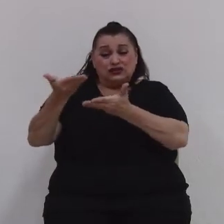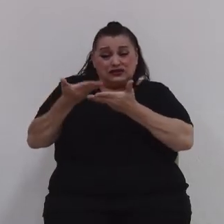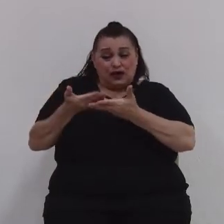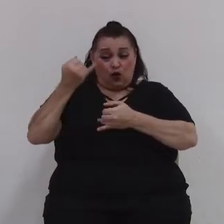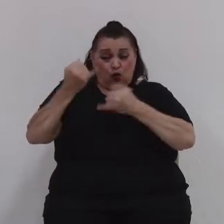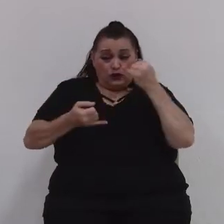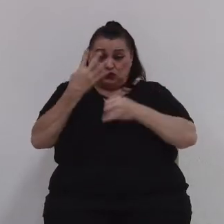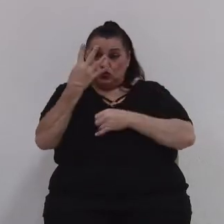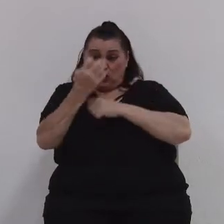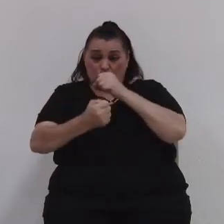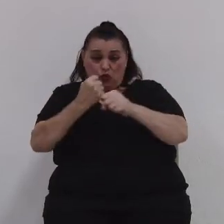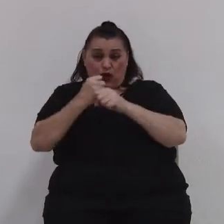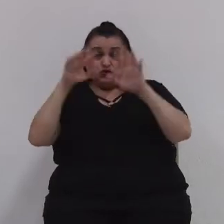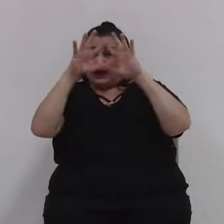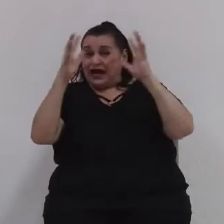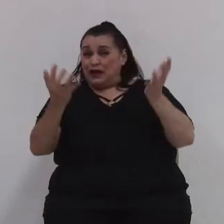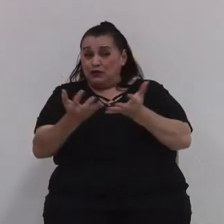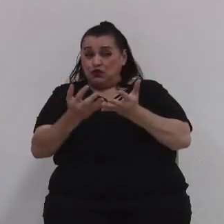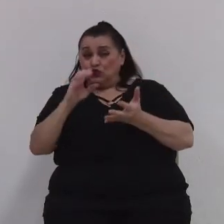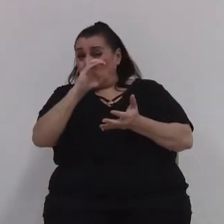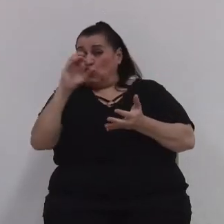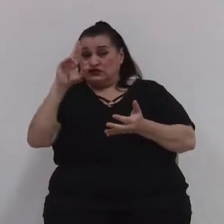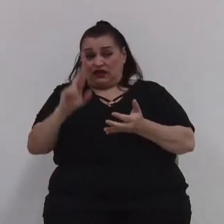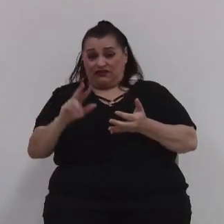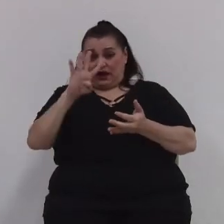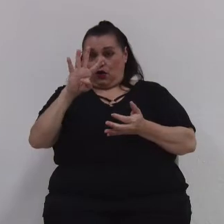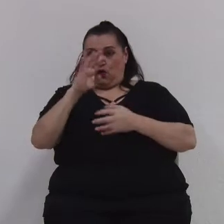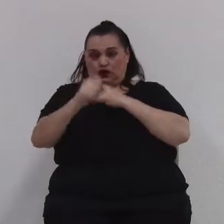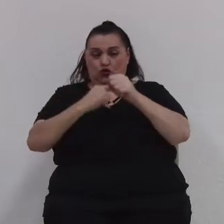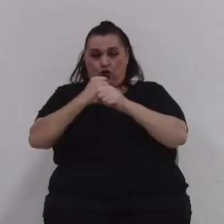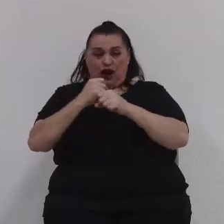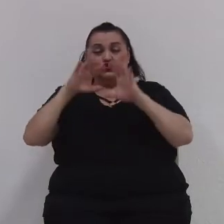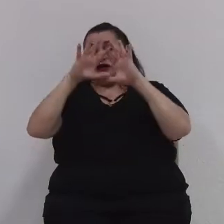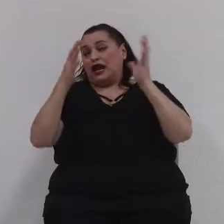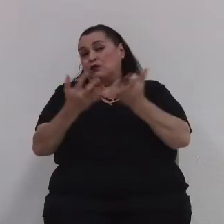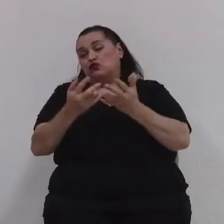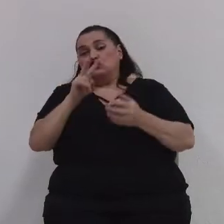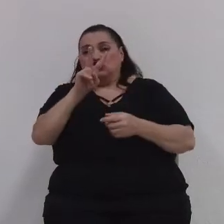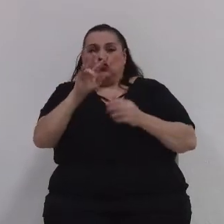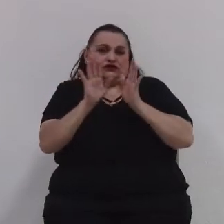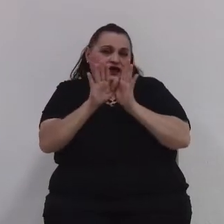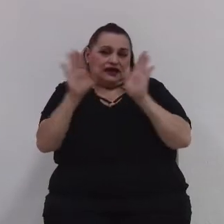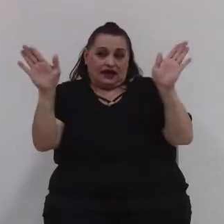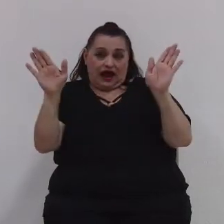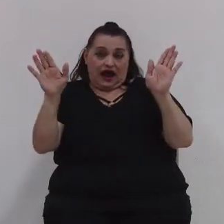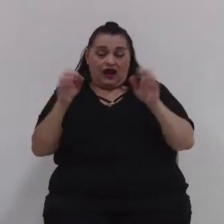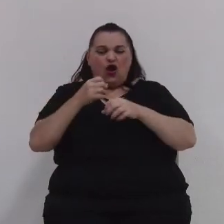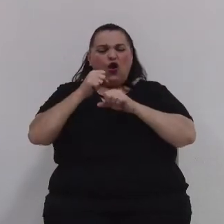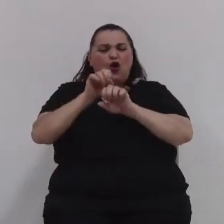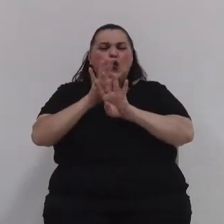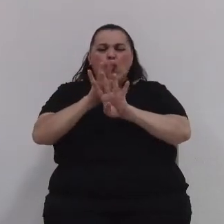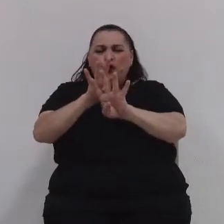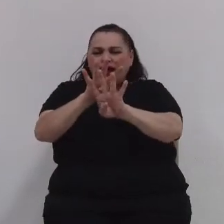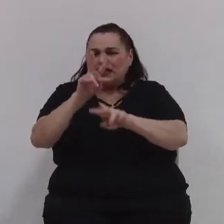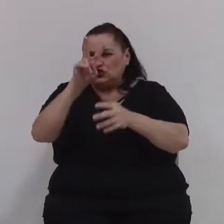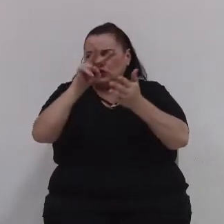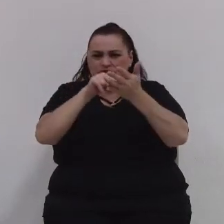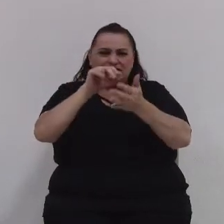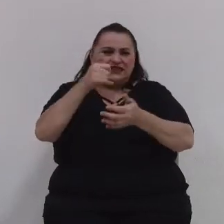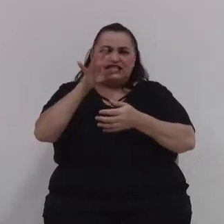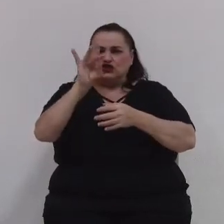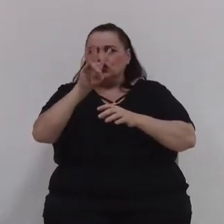en Costa Rica, en el mundo han sido 2 en general, aquí hablamos de 4 por las huelgas que hubo en el 2018-2019 y se nos